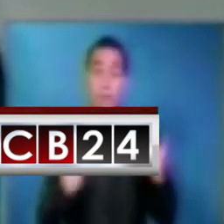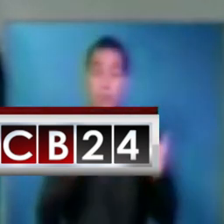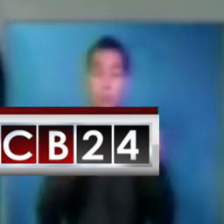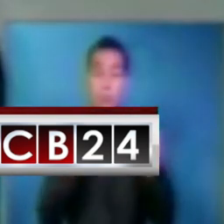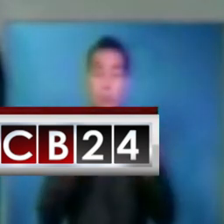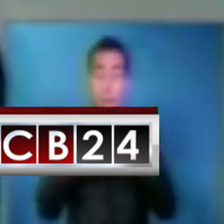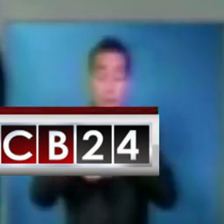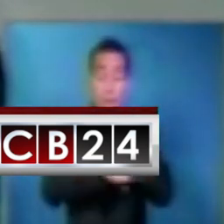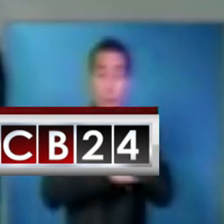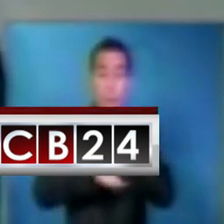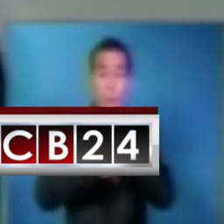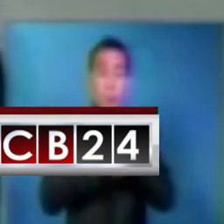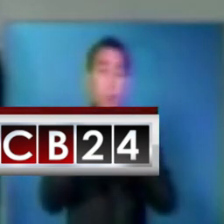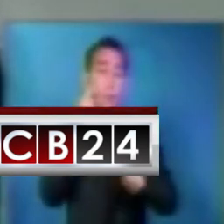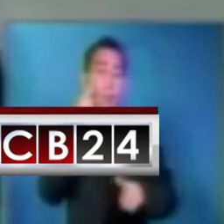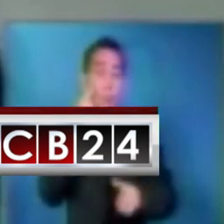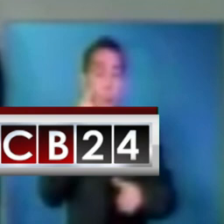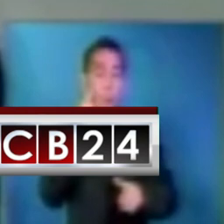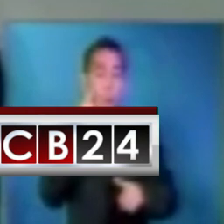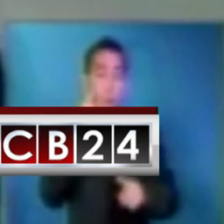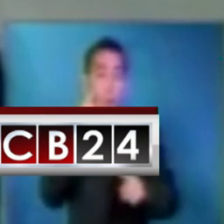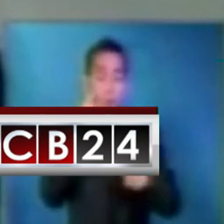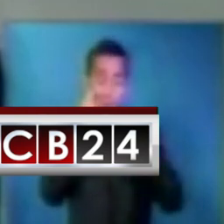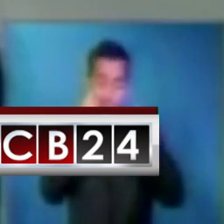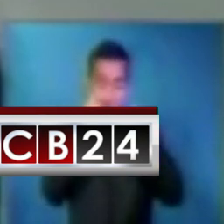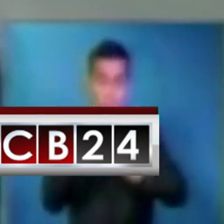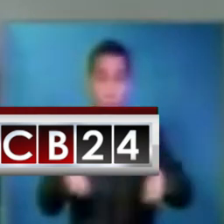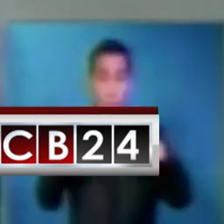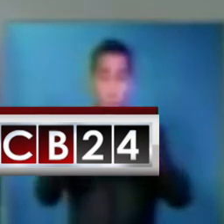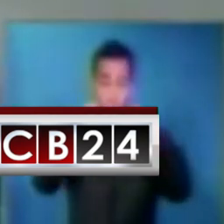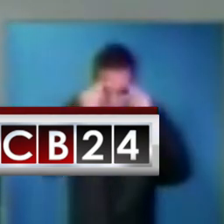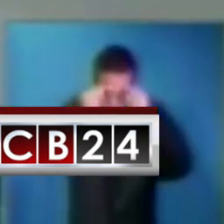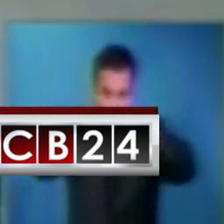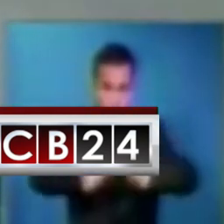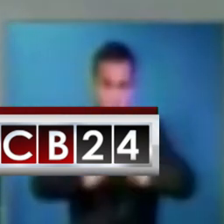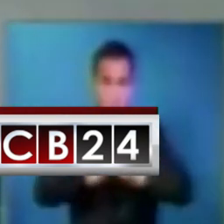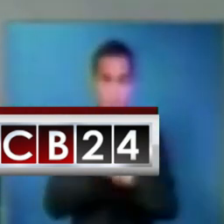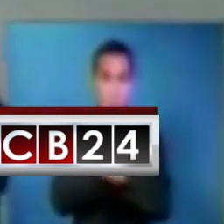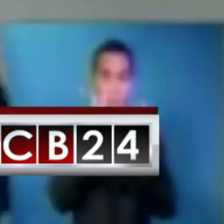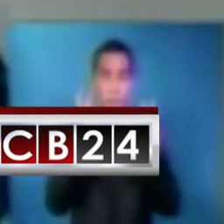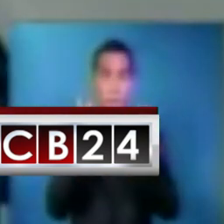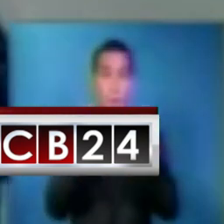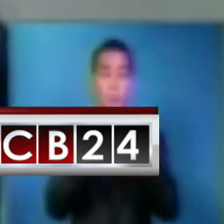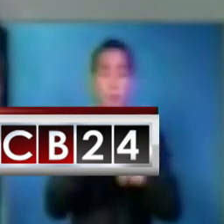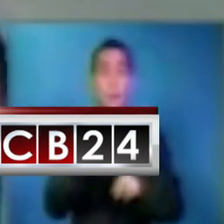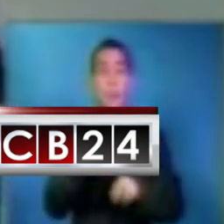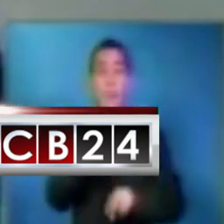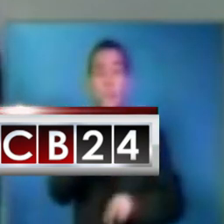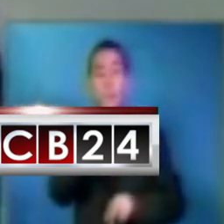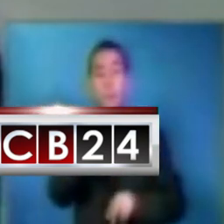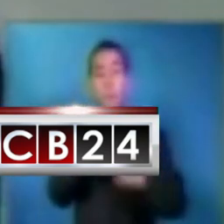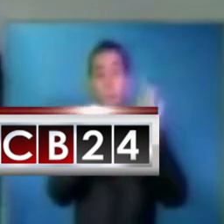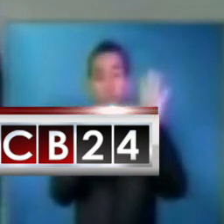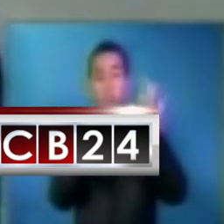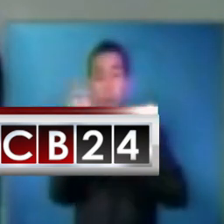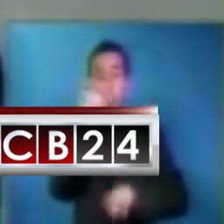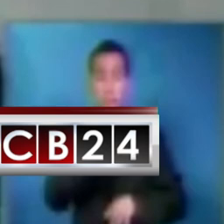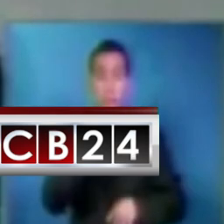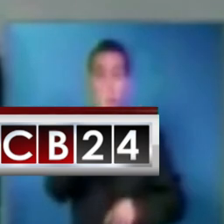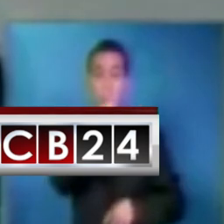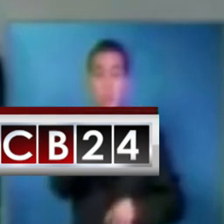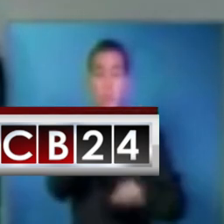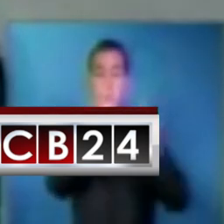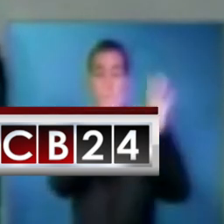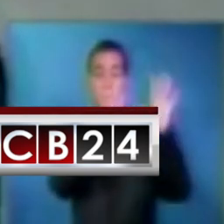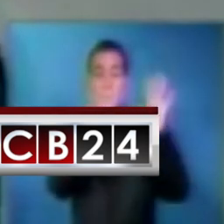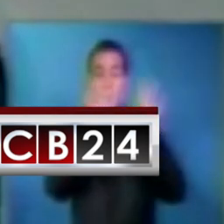en los acuerdos de paz del 16 de enero de 1992 se enfrentará a un nuevo reto el